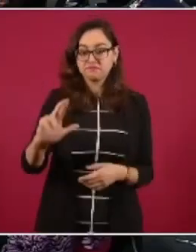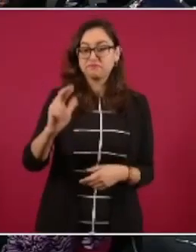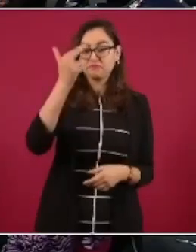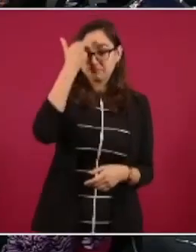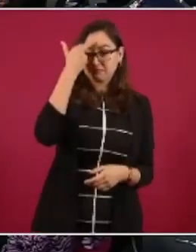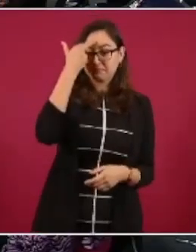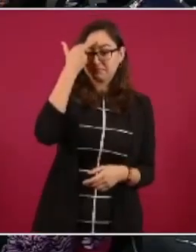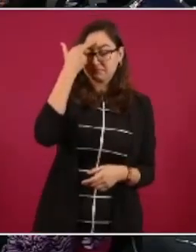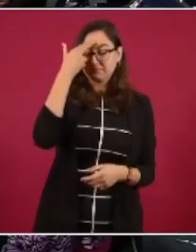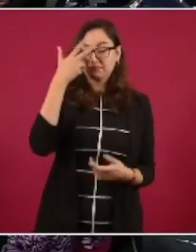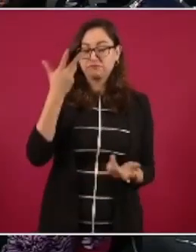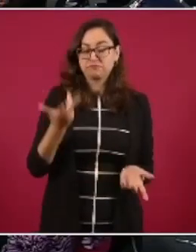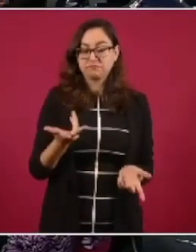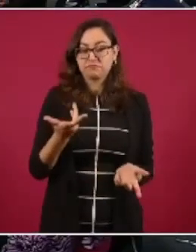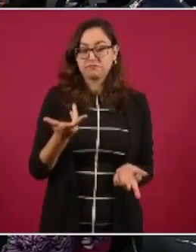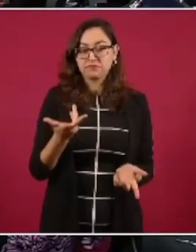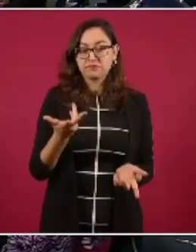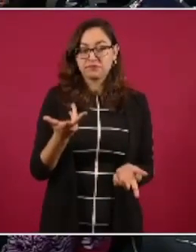de los